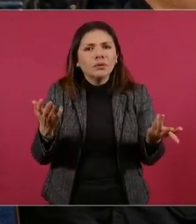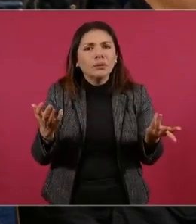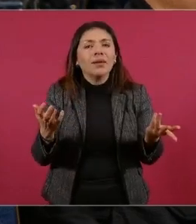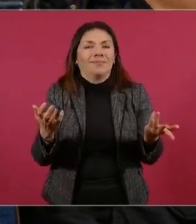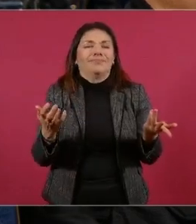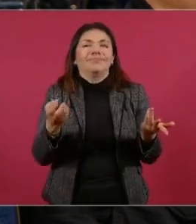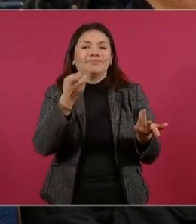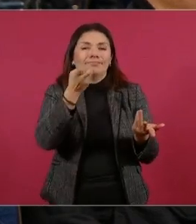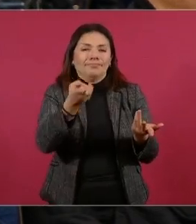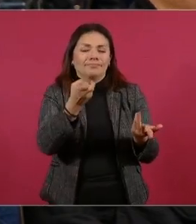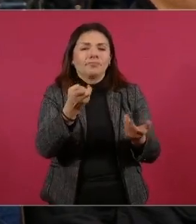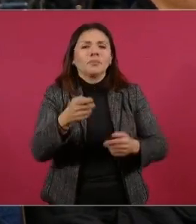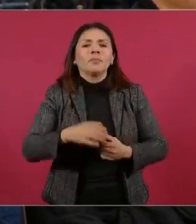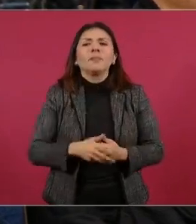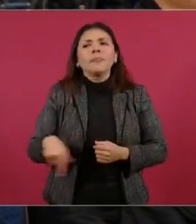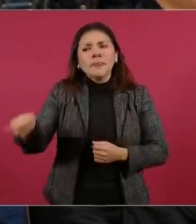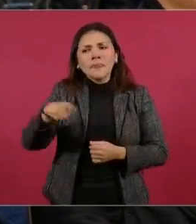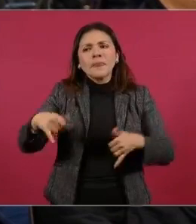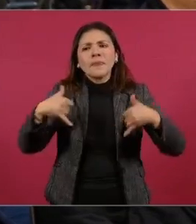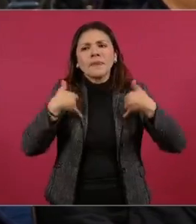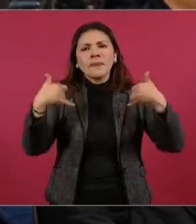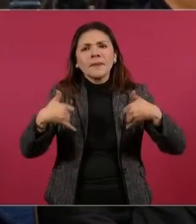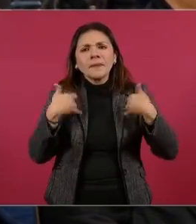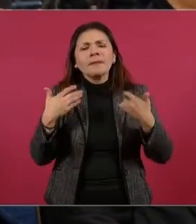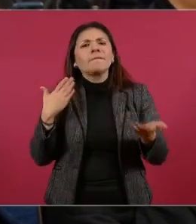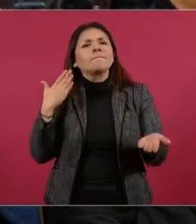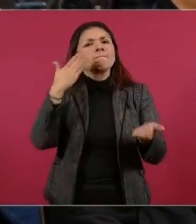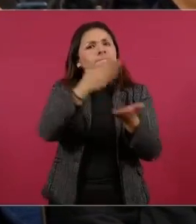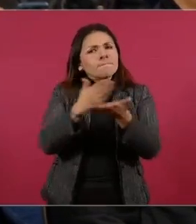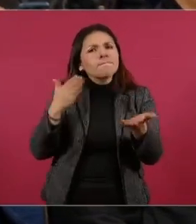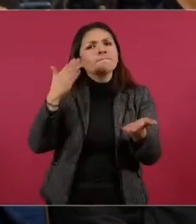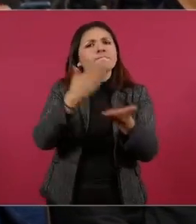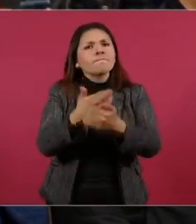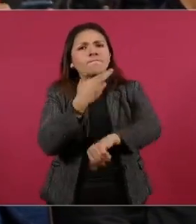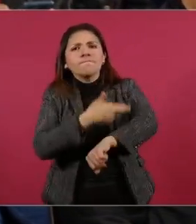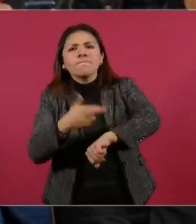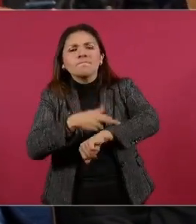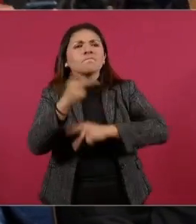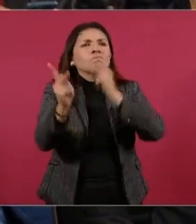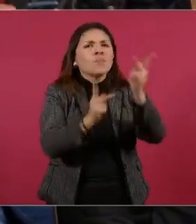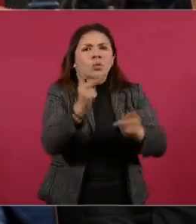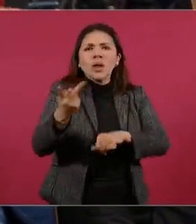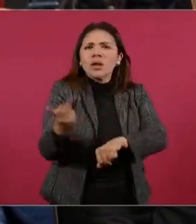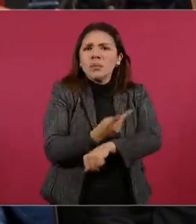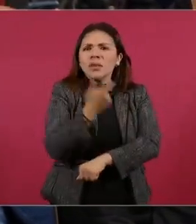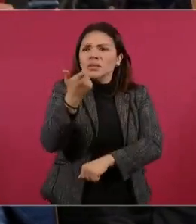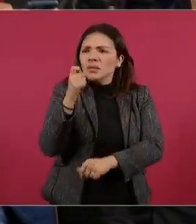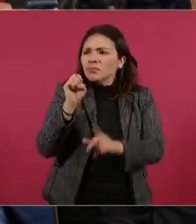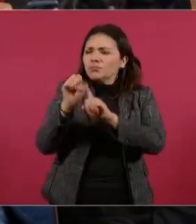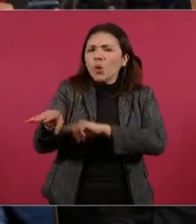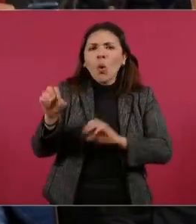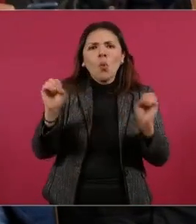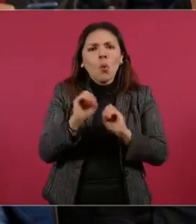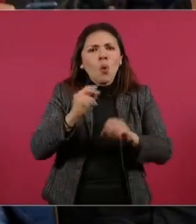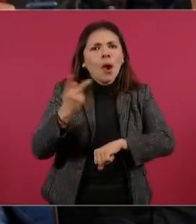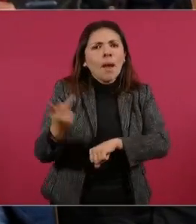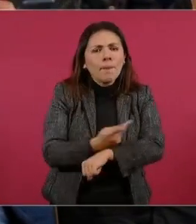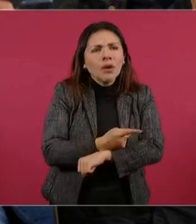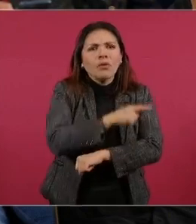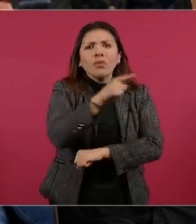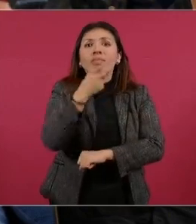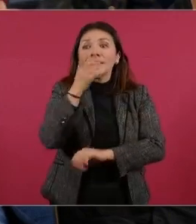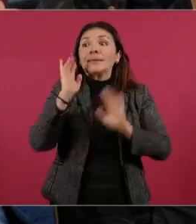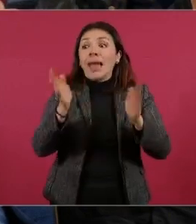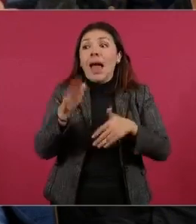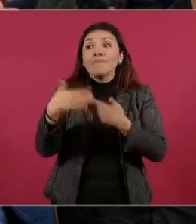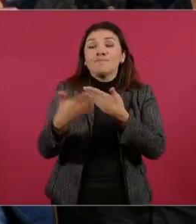entonces estuvieron yendo a continuamente a ver qué pasaba porque no se depositaba y les dijeron Ya se